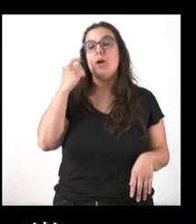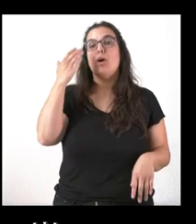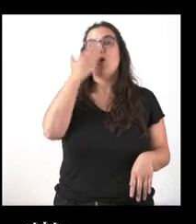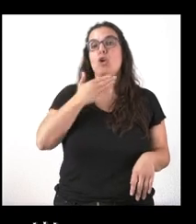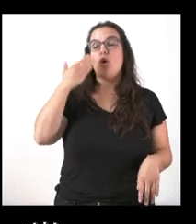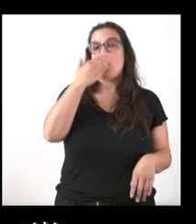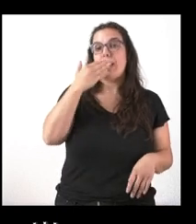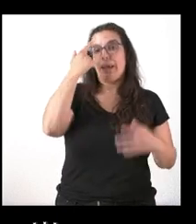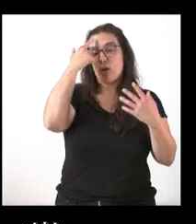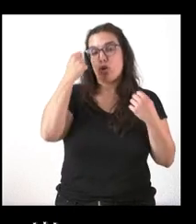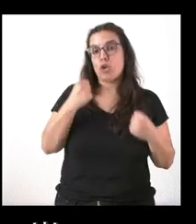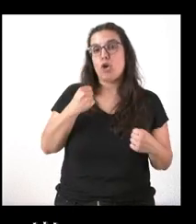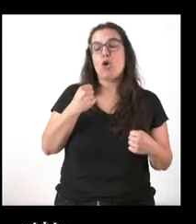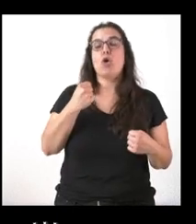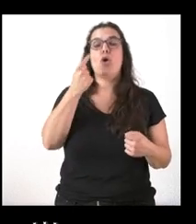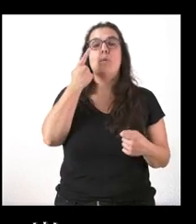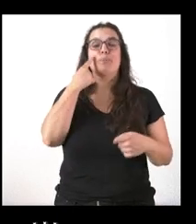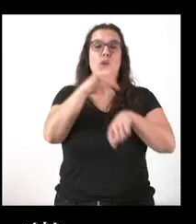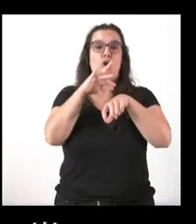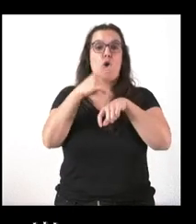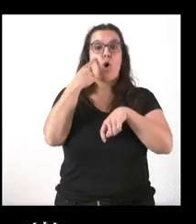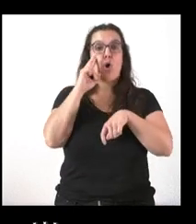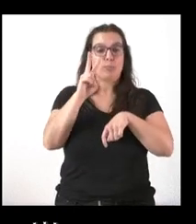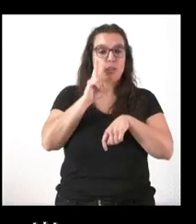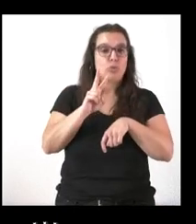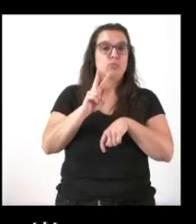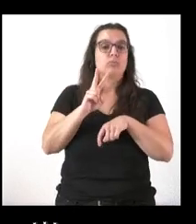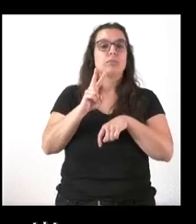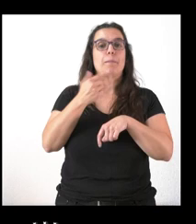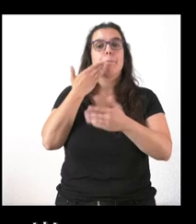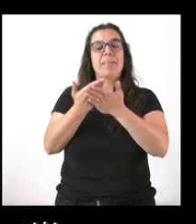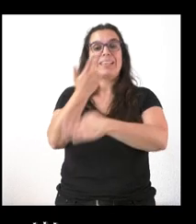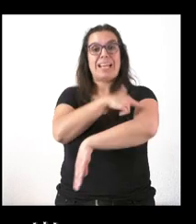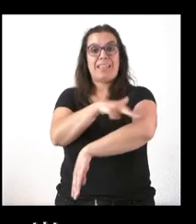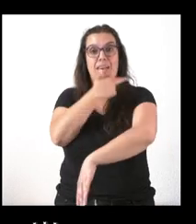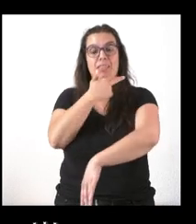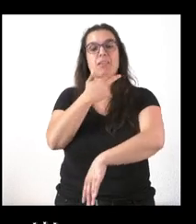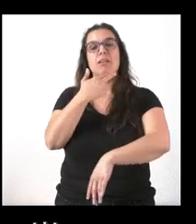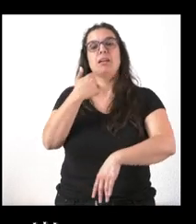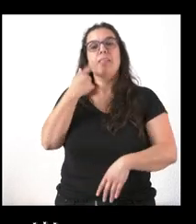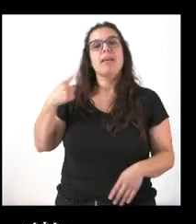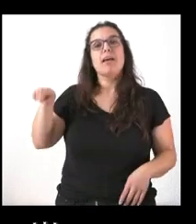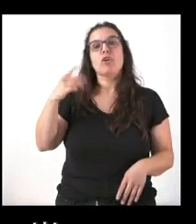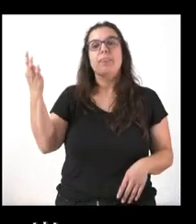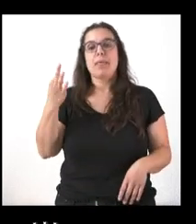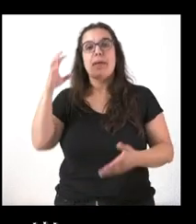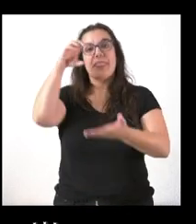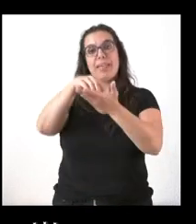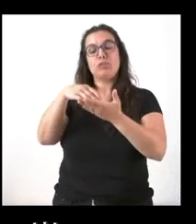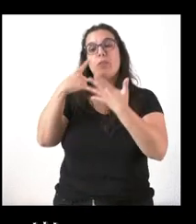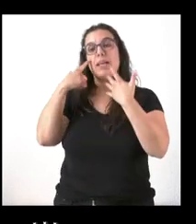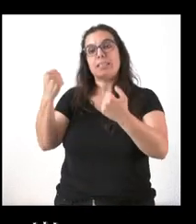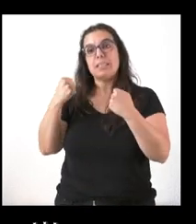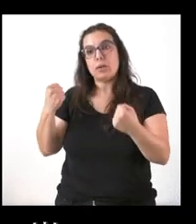optometristas de Castilla y león le pide al safil al sanidad a la junta de Castilla y que implante en atención primaria